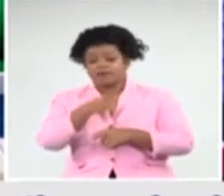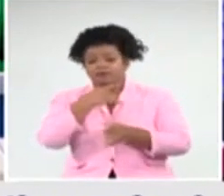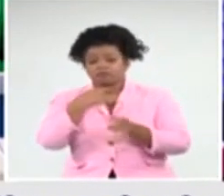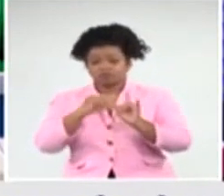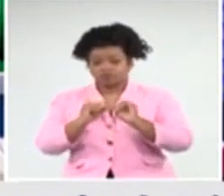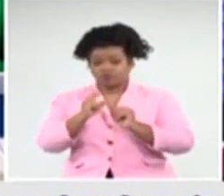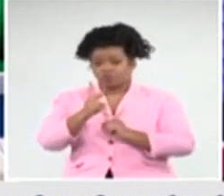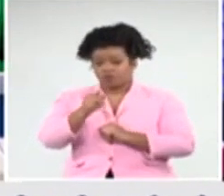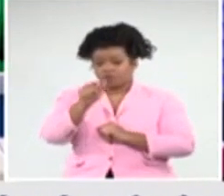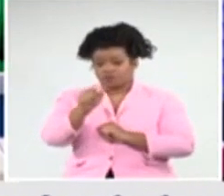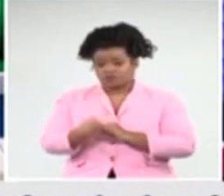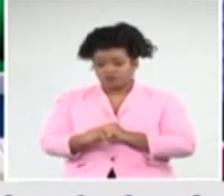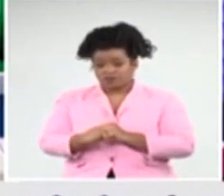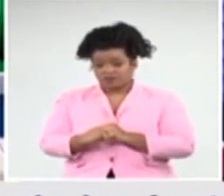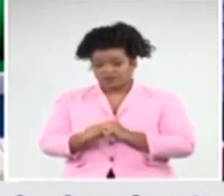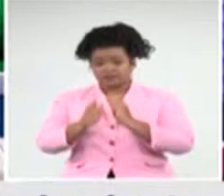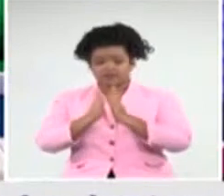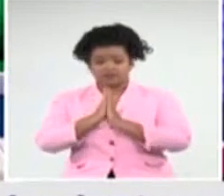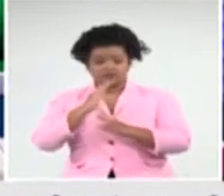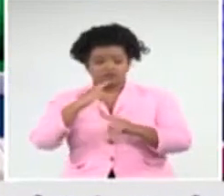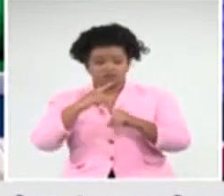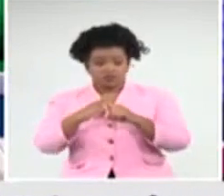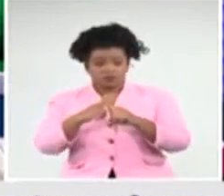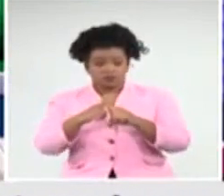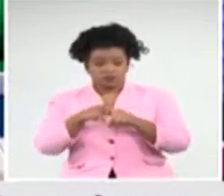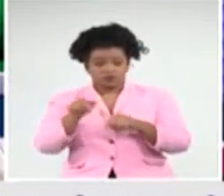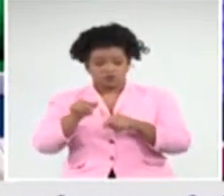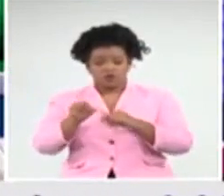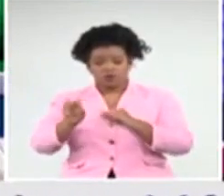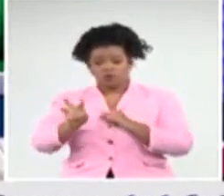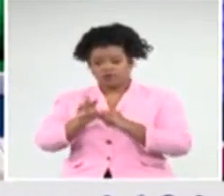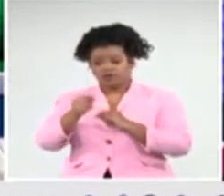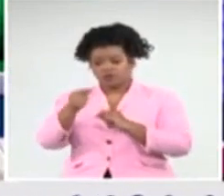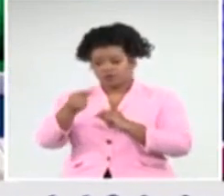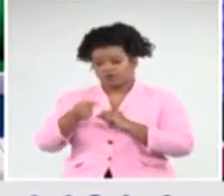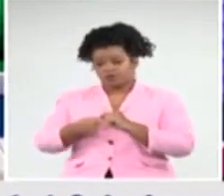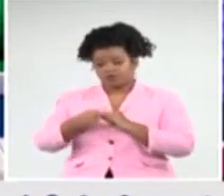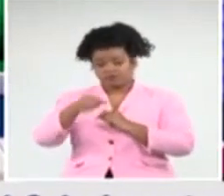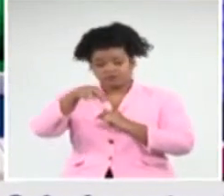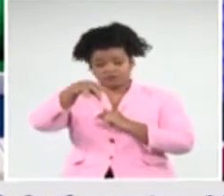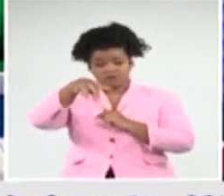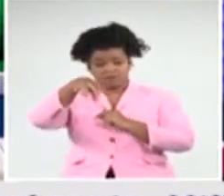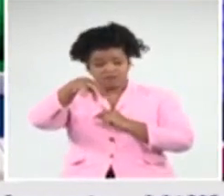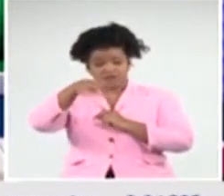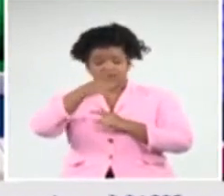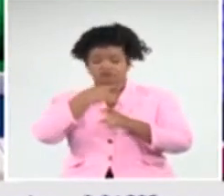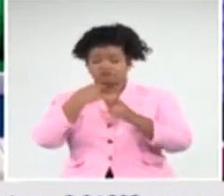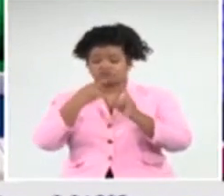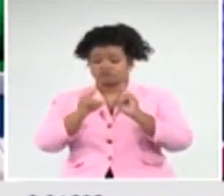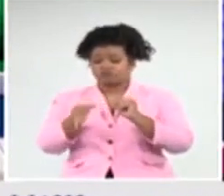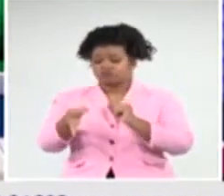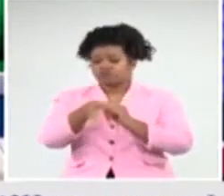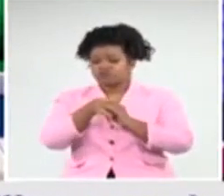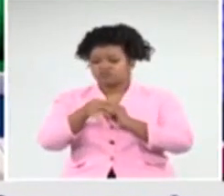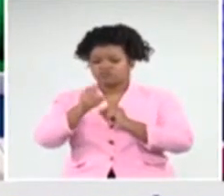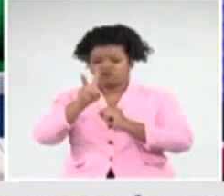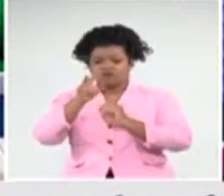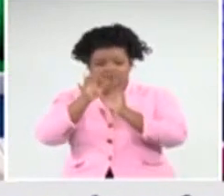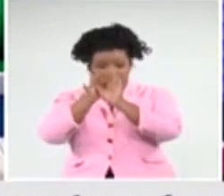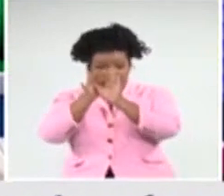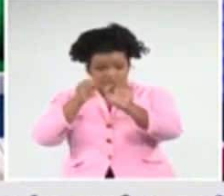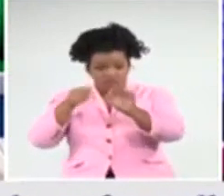Güines, 1 de cada uno. Pinar del Río, el fallecido del municipio Viñales, y en